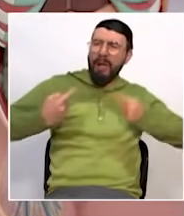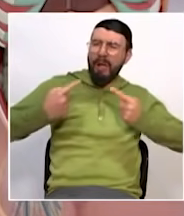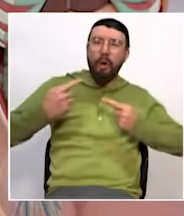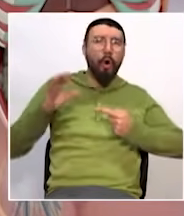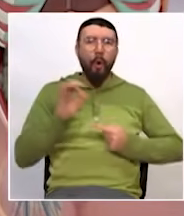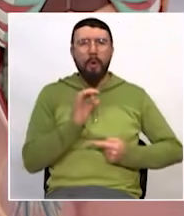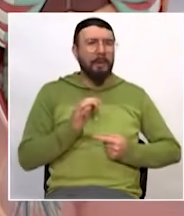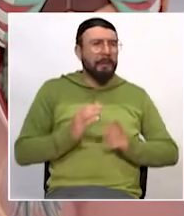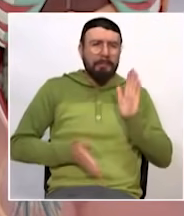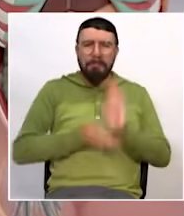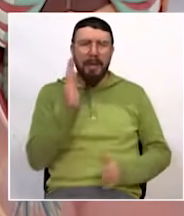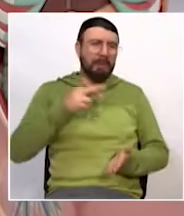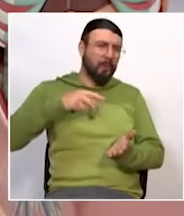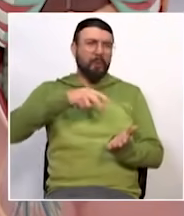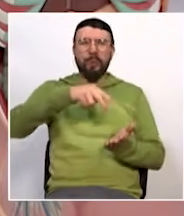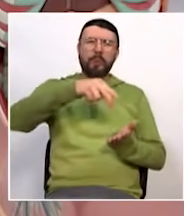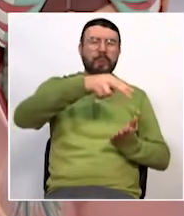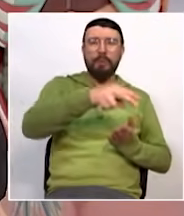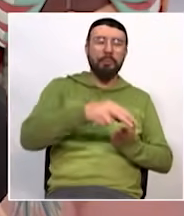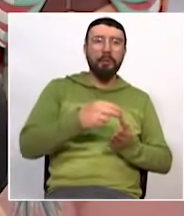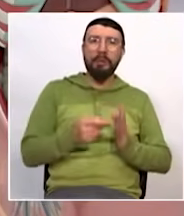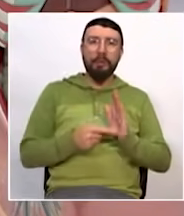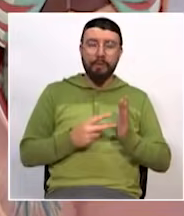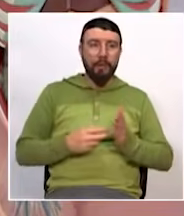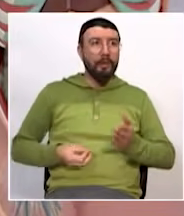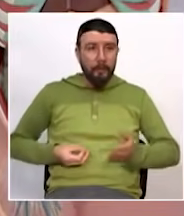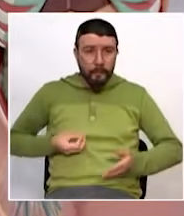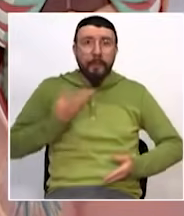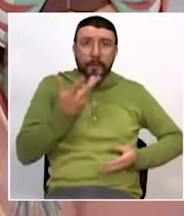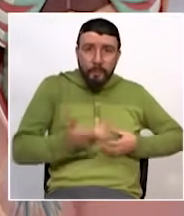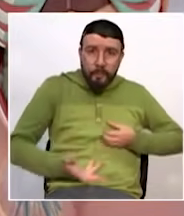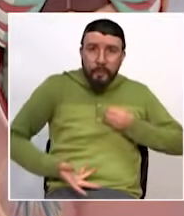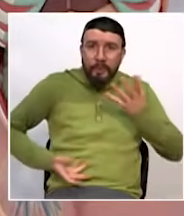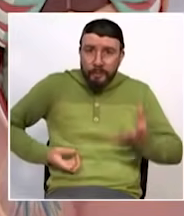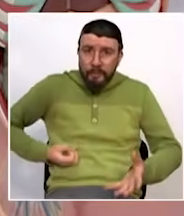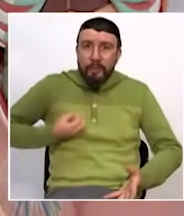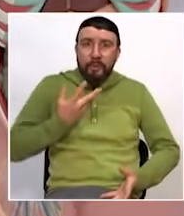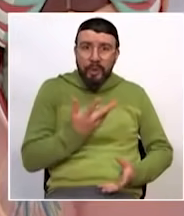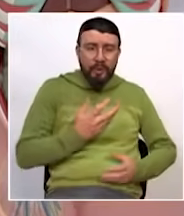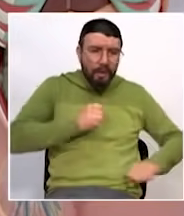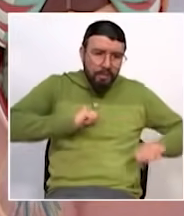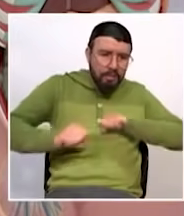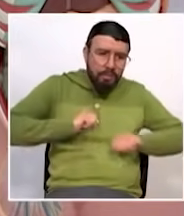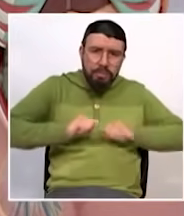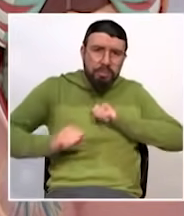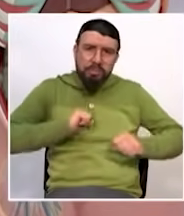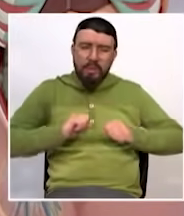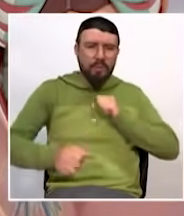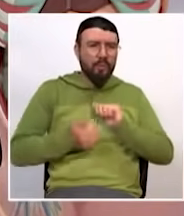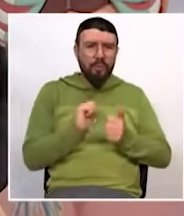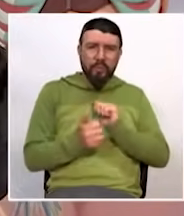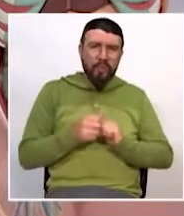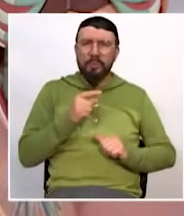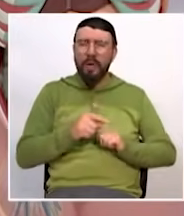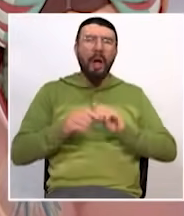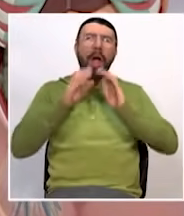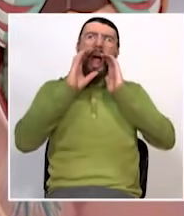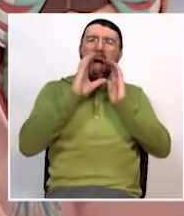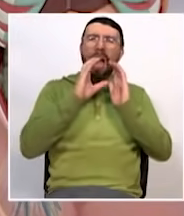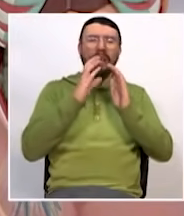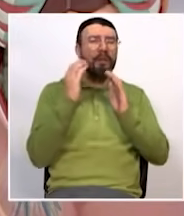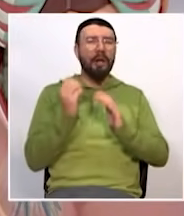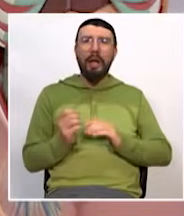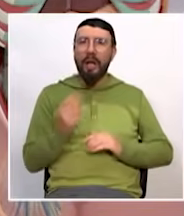o sea está haciendo descargas motoras a través de su actividad física corriendo gritando